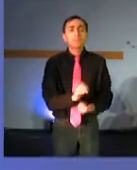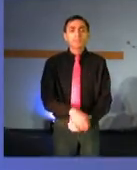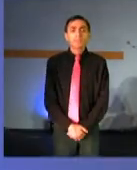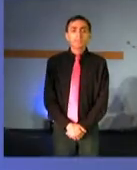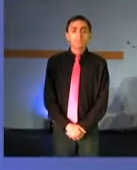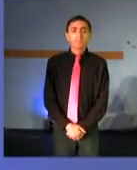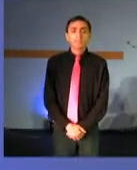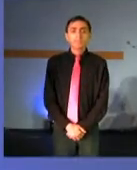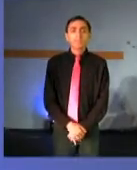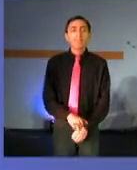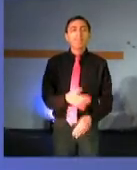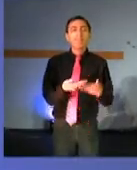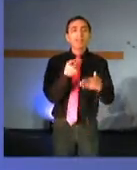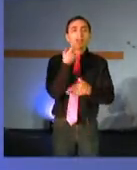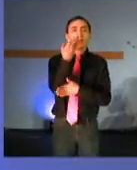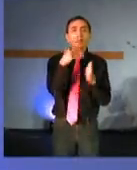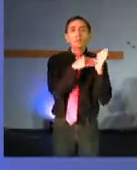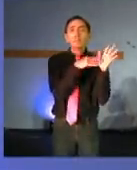Sí, en el año